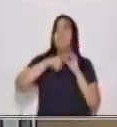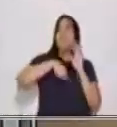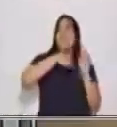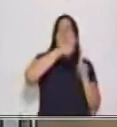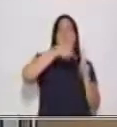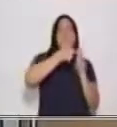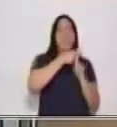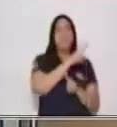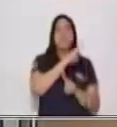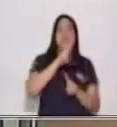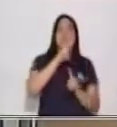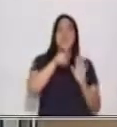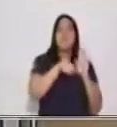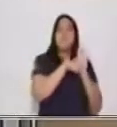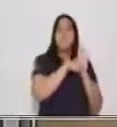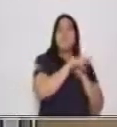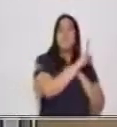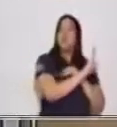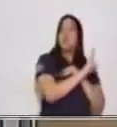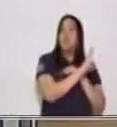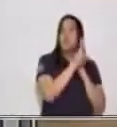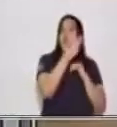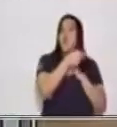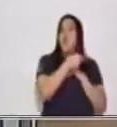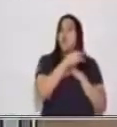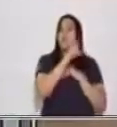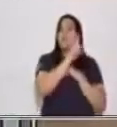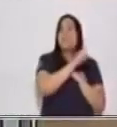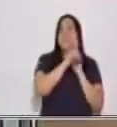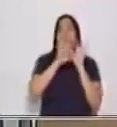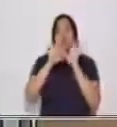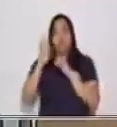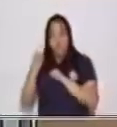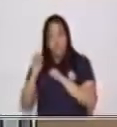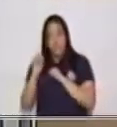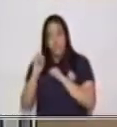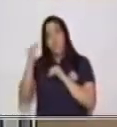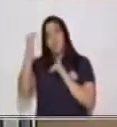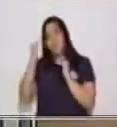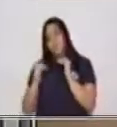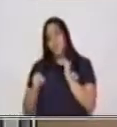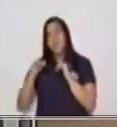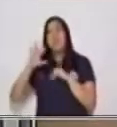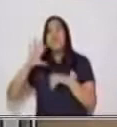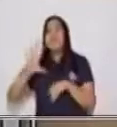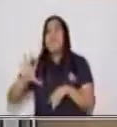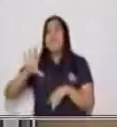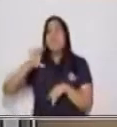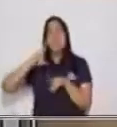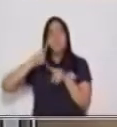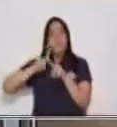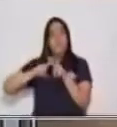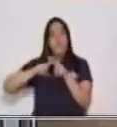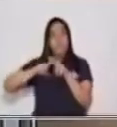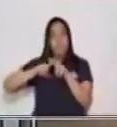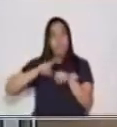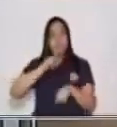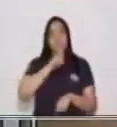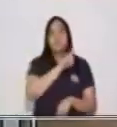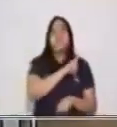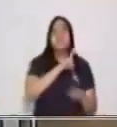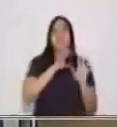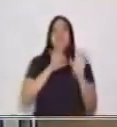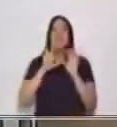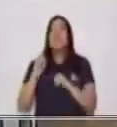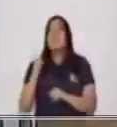dar 180. Este 5 que está multiplicando pasa a dividir y 180 dividido 5 nos